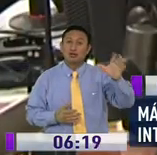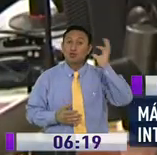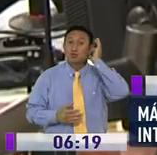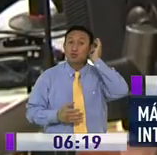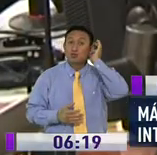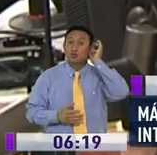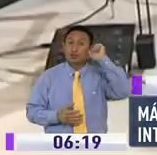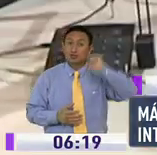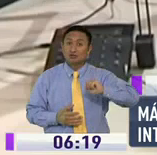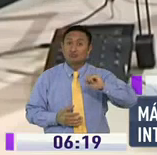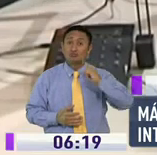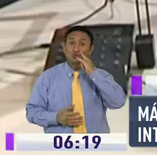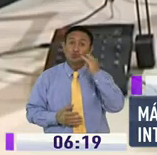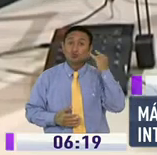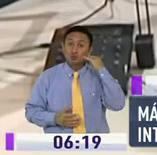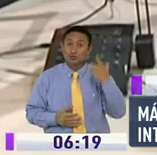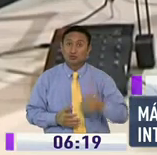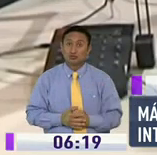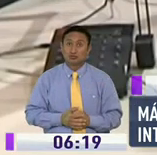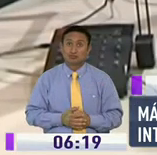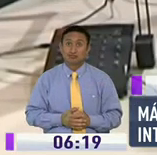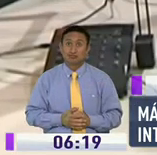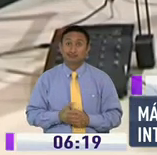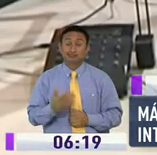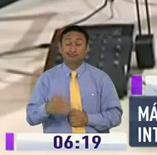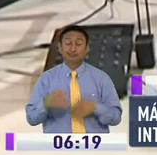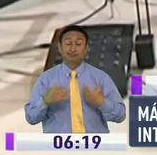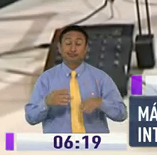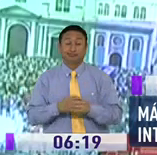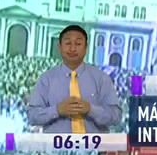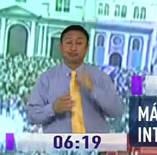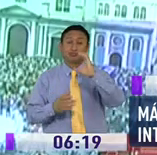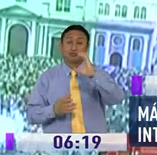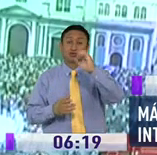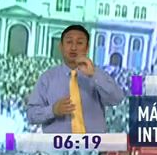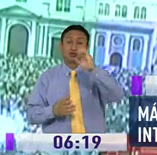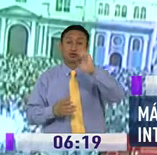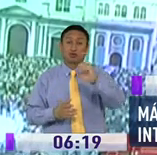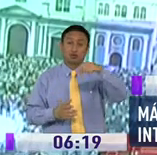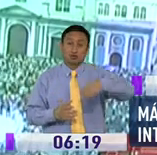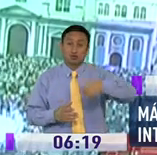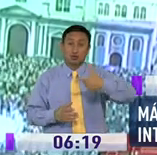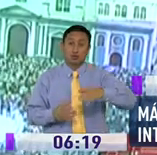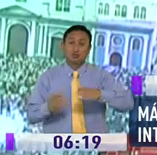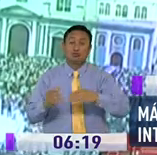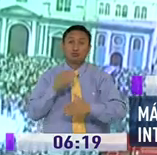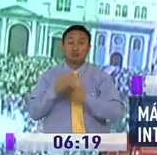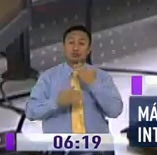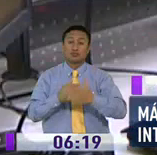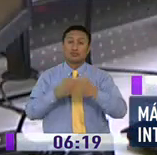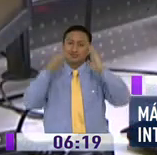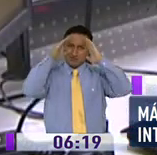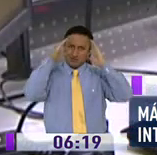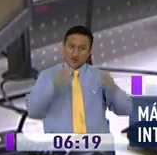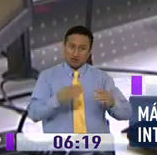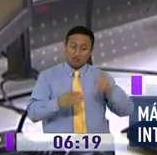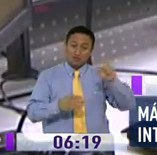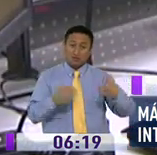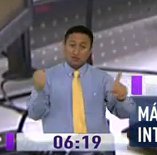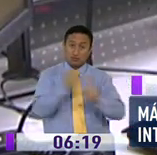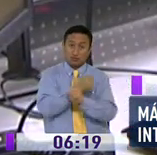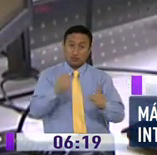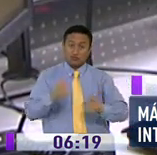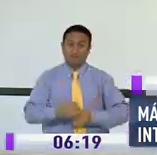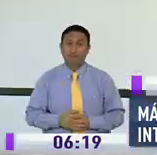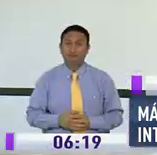mujeres y menores de edad. Ante esta dura realidad, el COE Nacional activó un protocolo de atención en casos de violencia